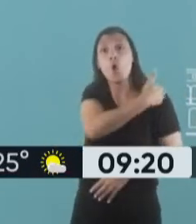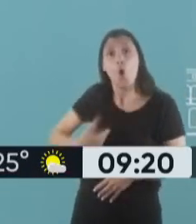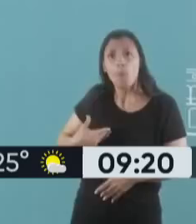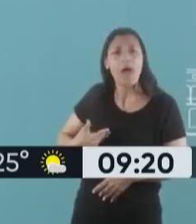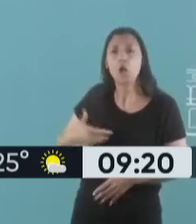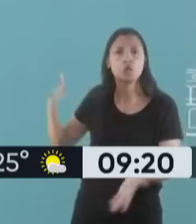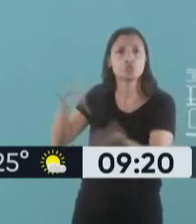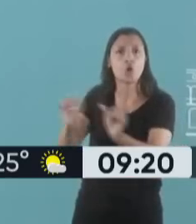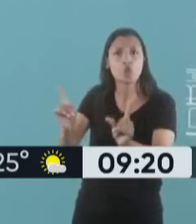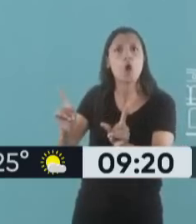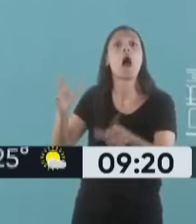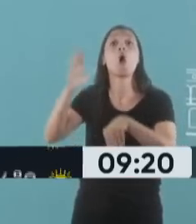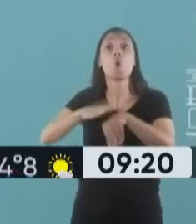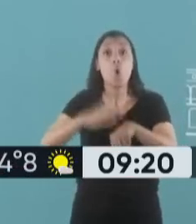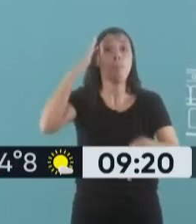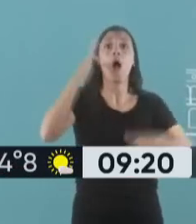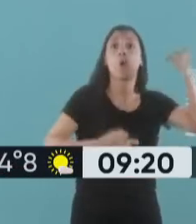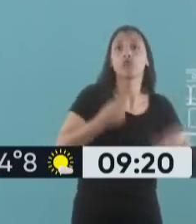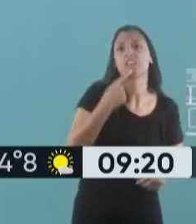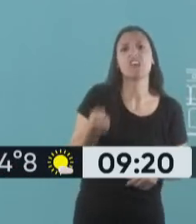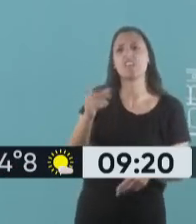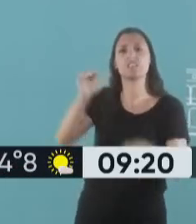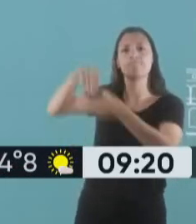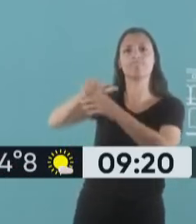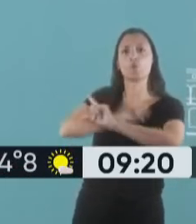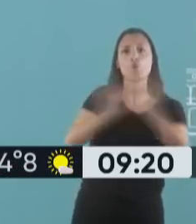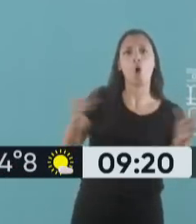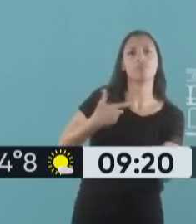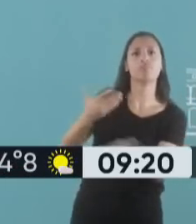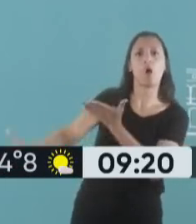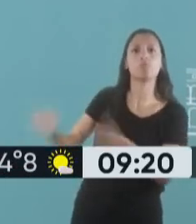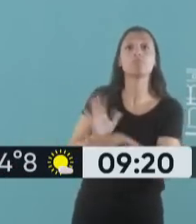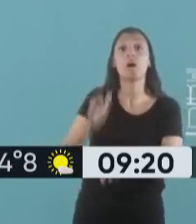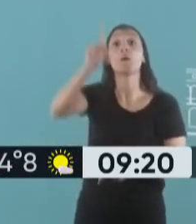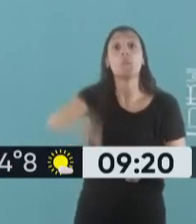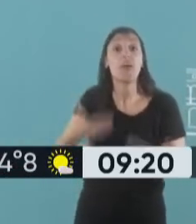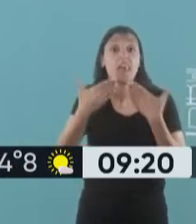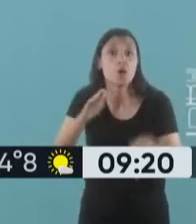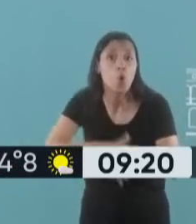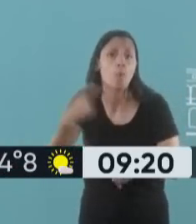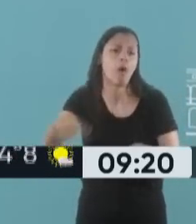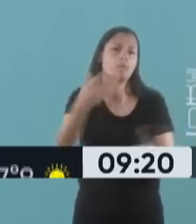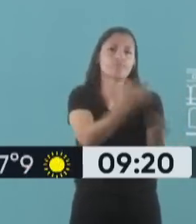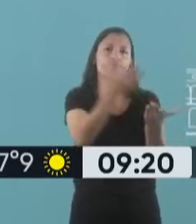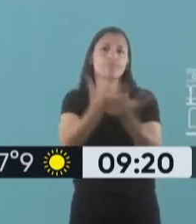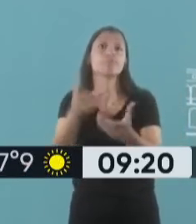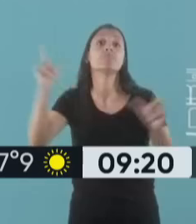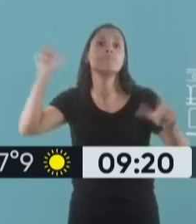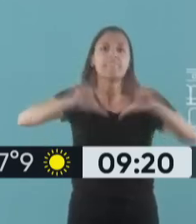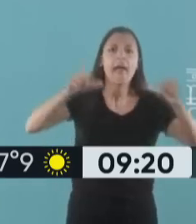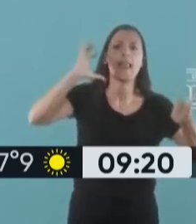puede intervenir porque la justicia no le permite intervenir a raíz de las presentaciones que hicieron los grandes medios de